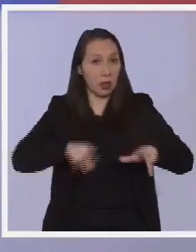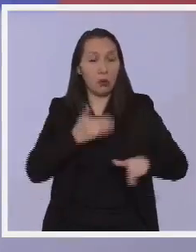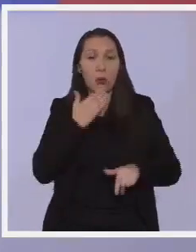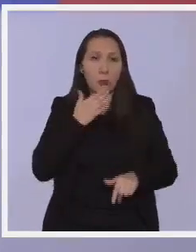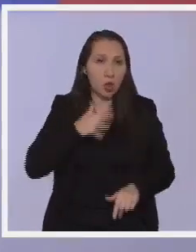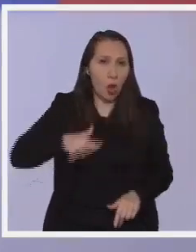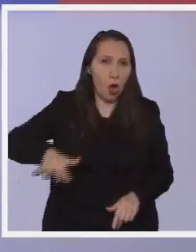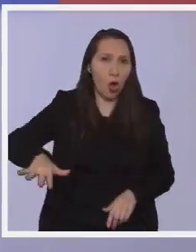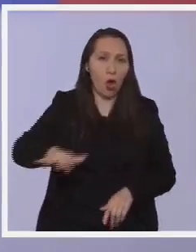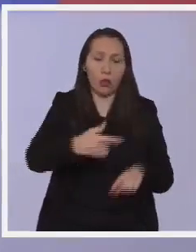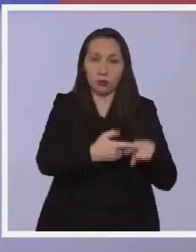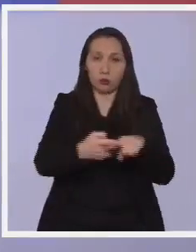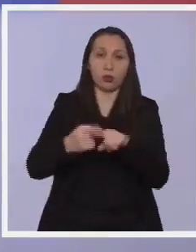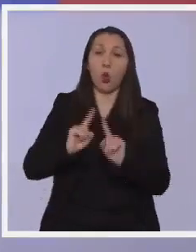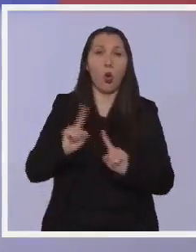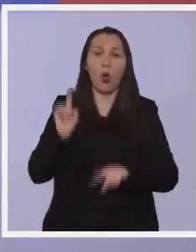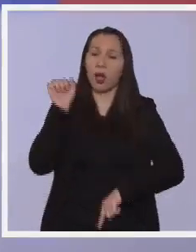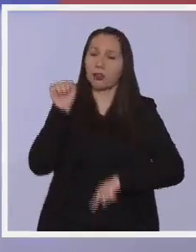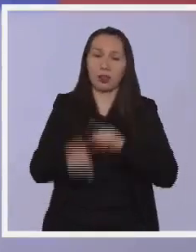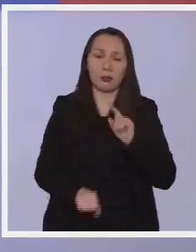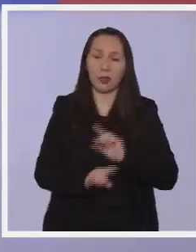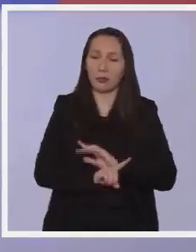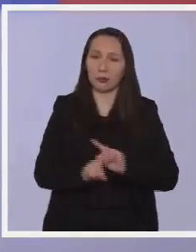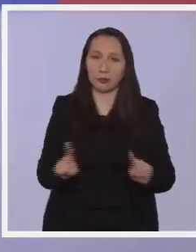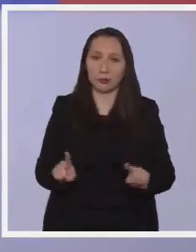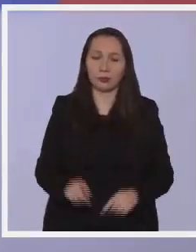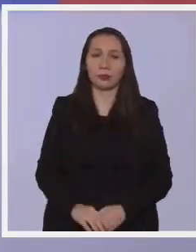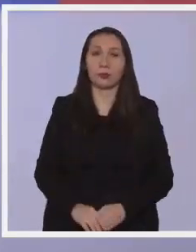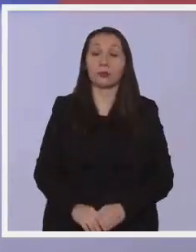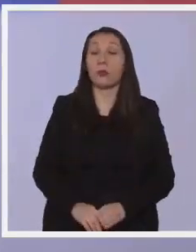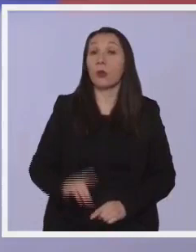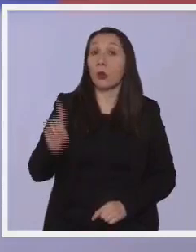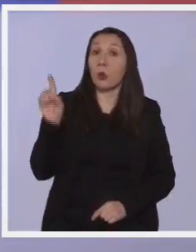toda la sociedad. Esto no es aceptable. Por último,